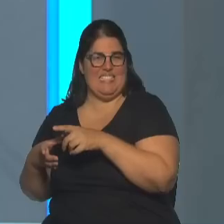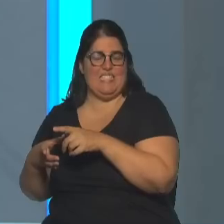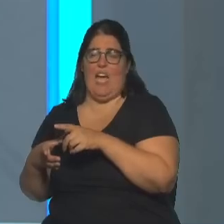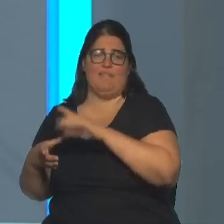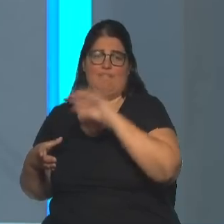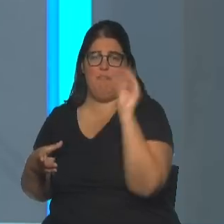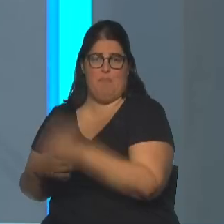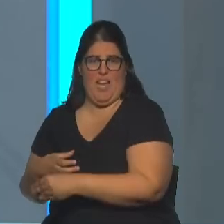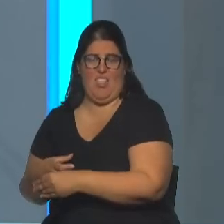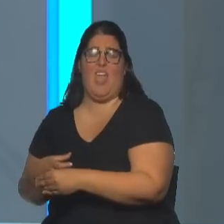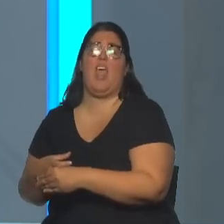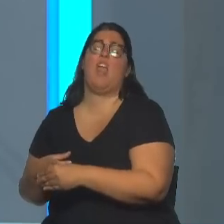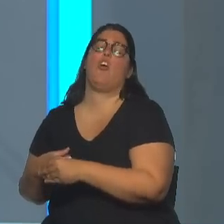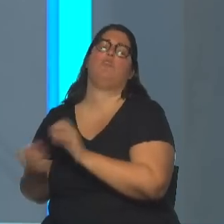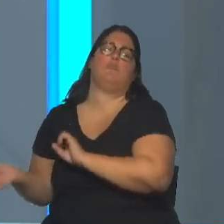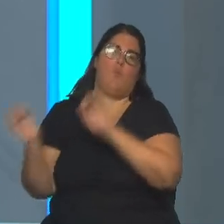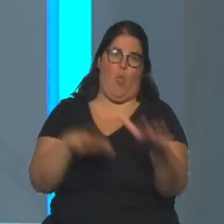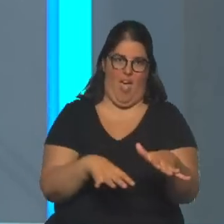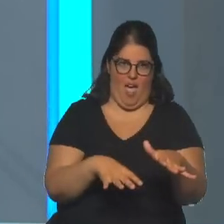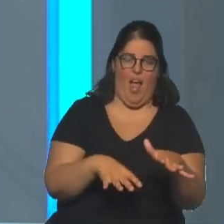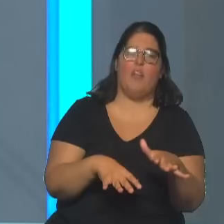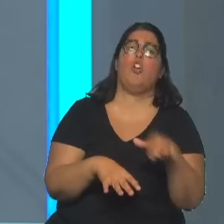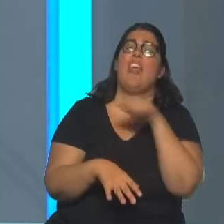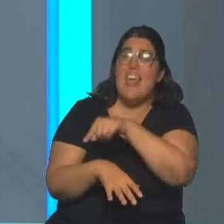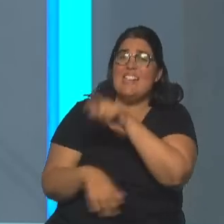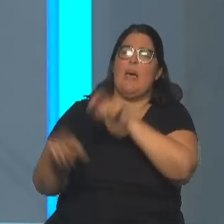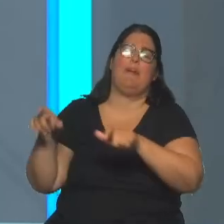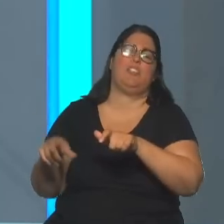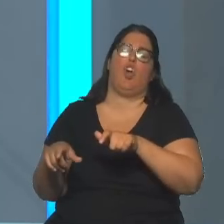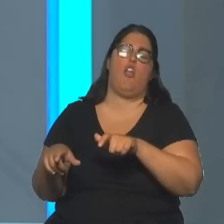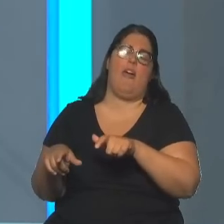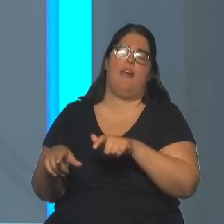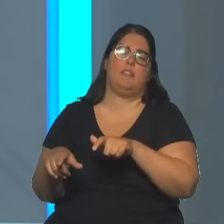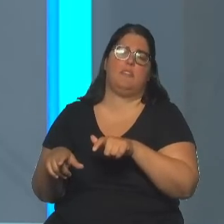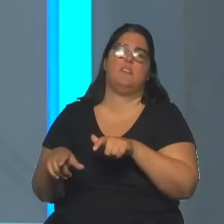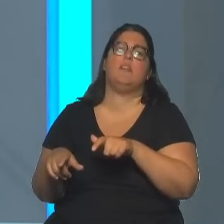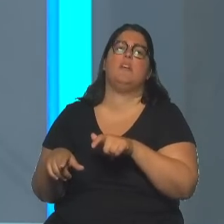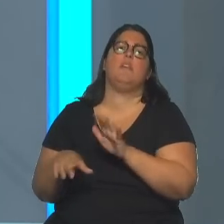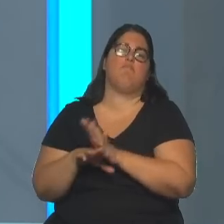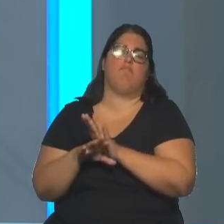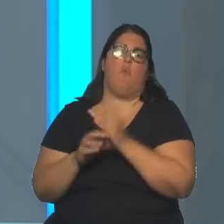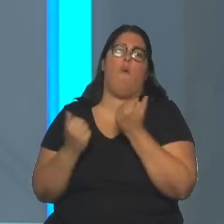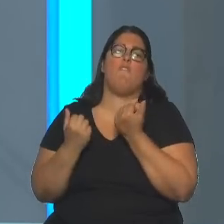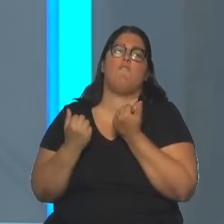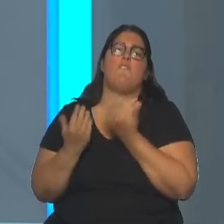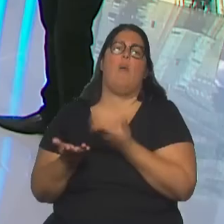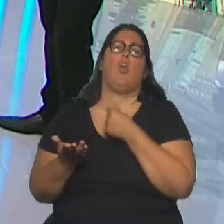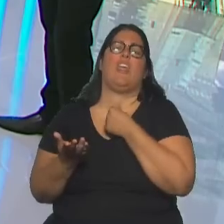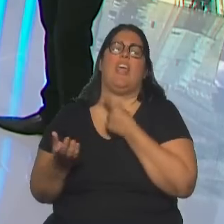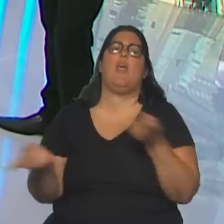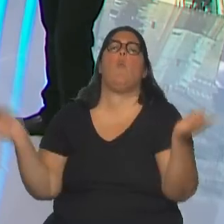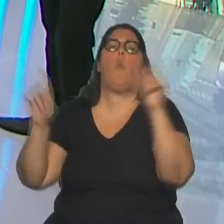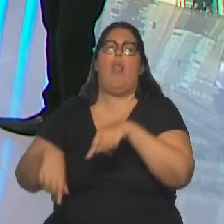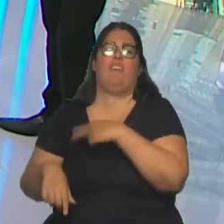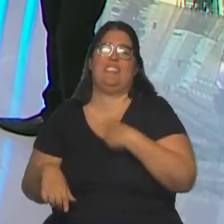y obviamente aquellas personas eran netamente, digamos, pro reunificación